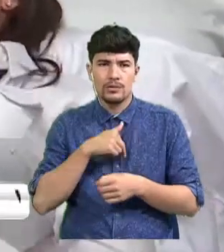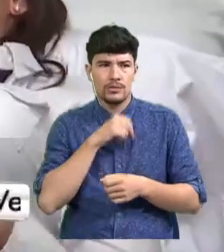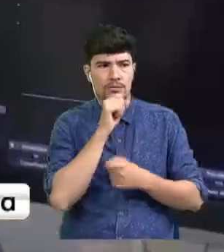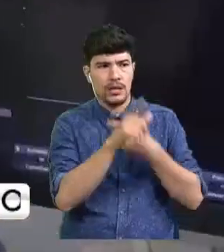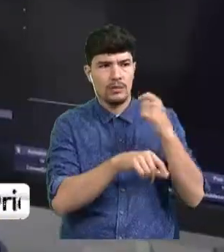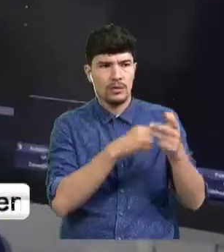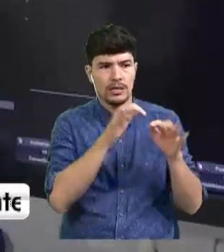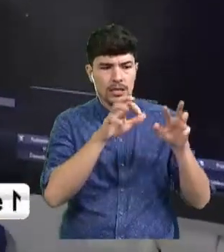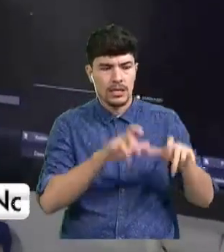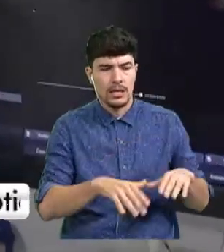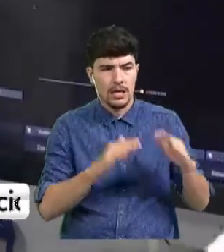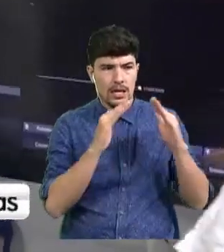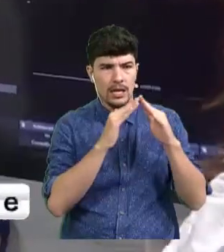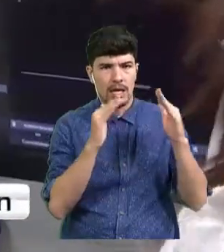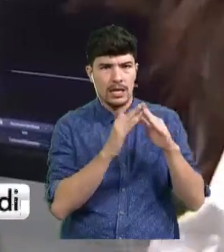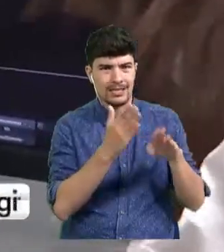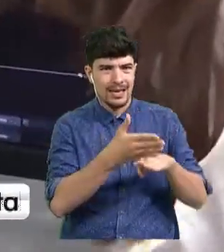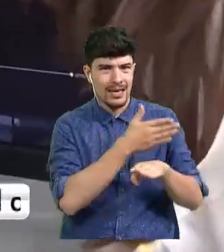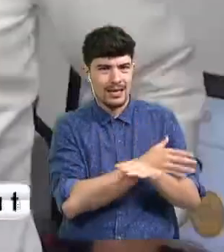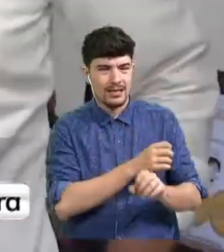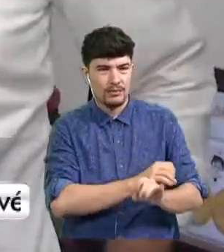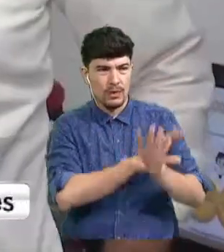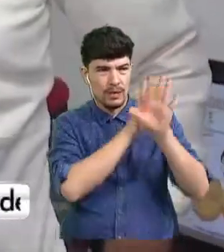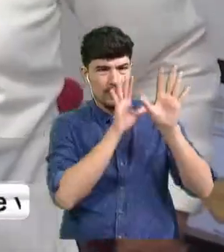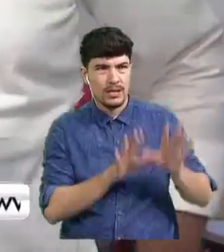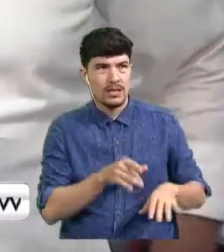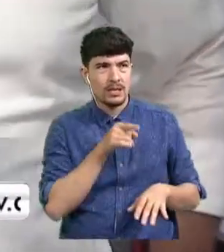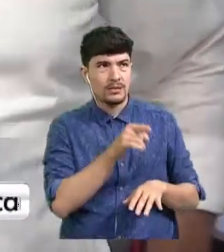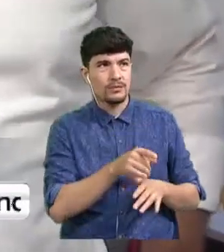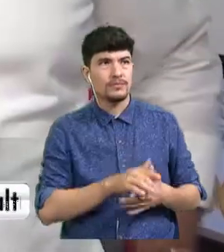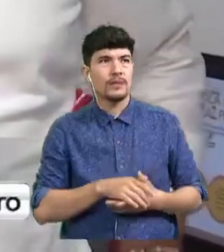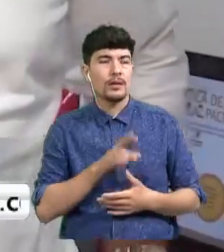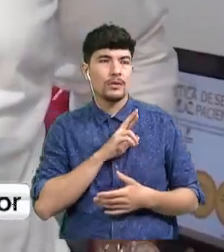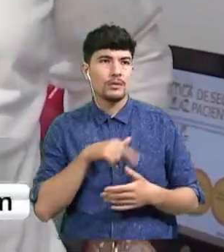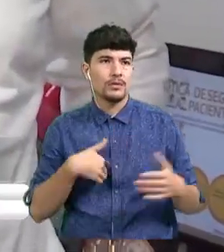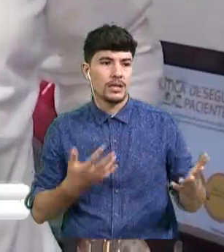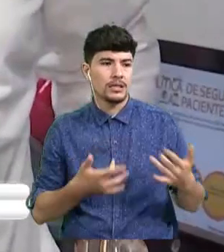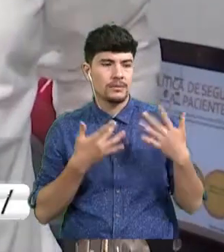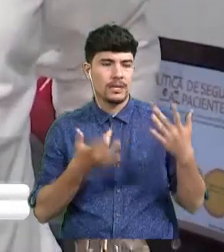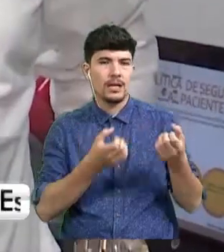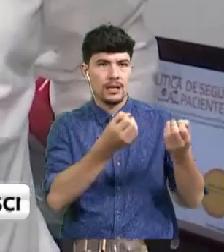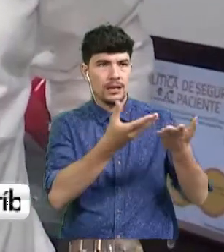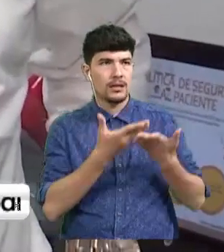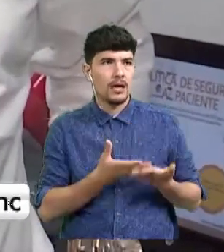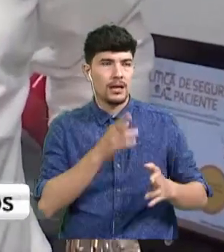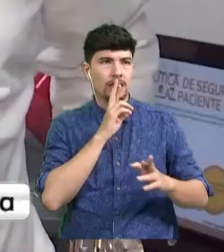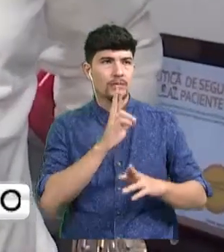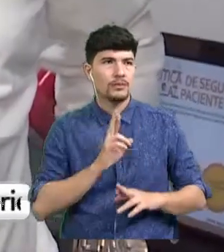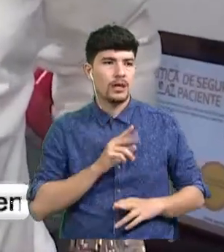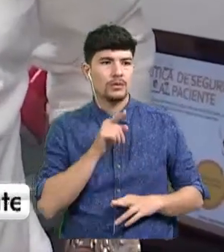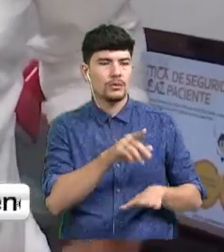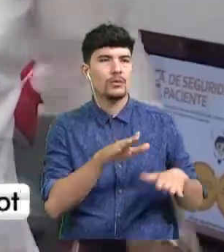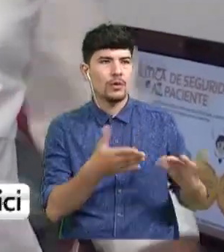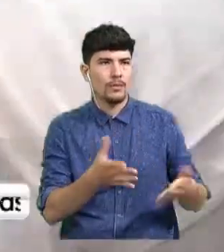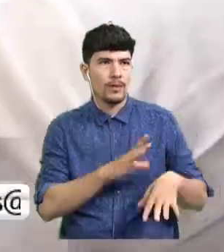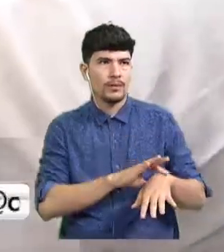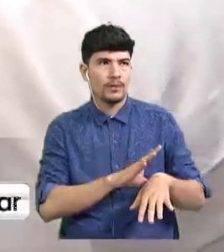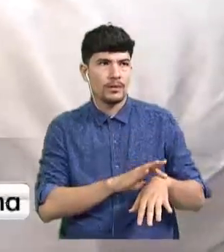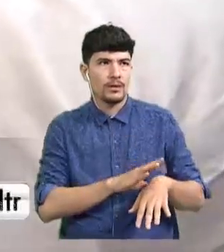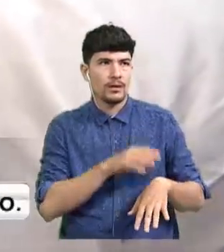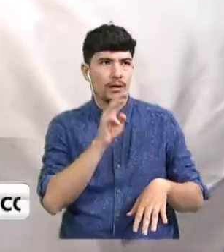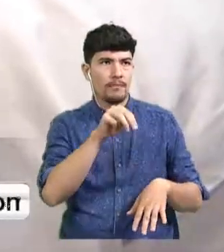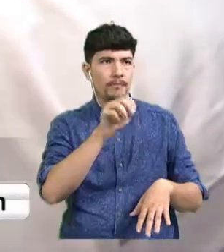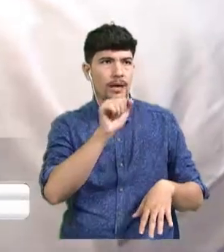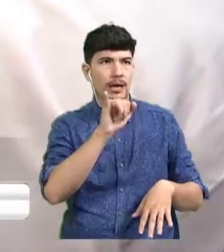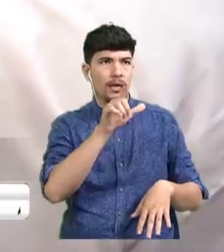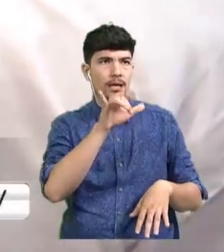de Vivienda esta mañana, aprovechando el ecógrafo. Vamos a esperar los resultados que nos dé el médico de cómo se encontraba la doctora